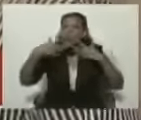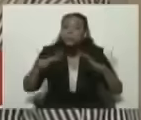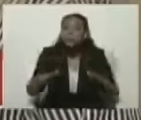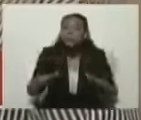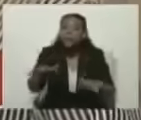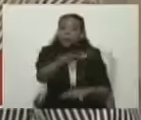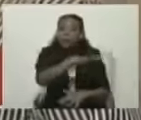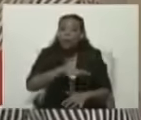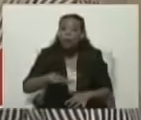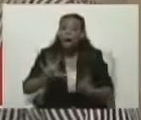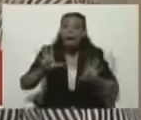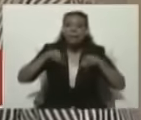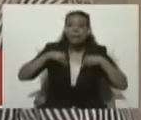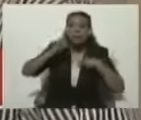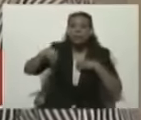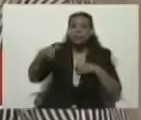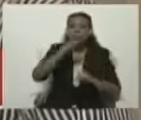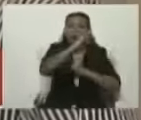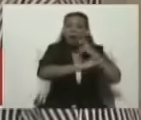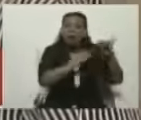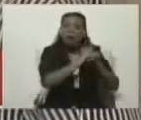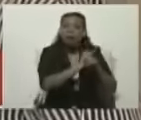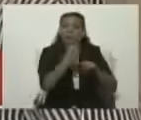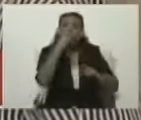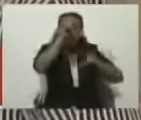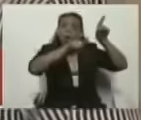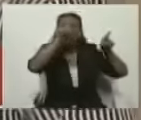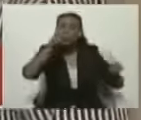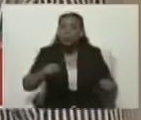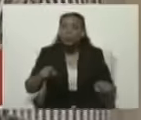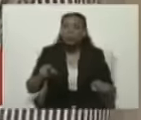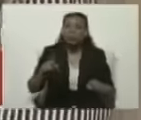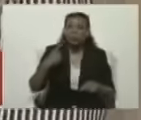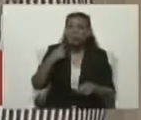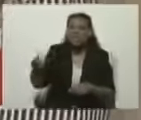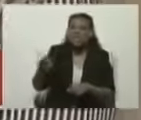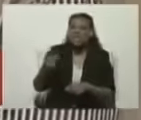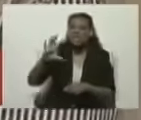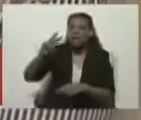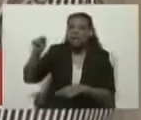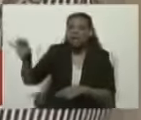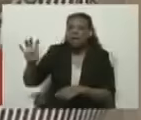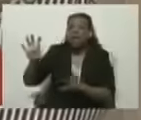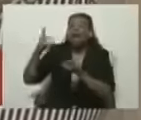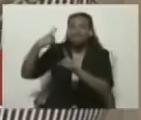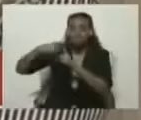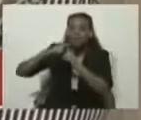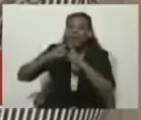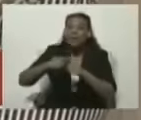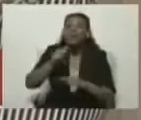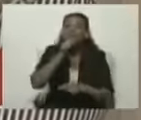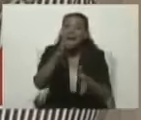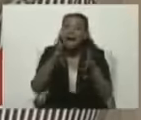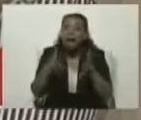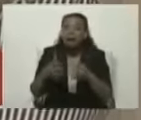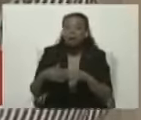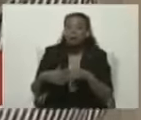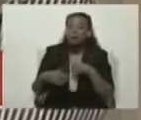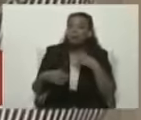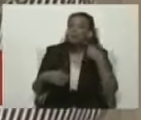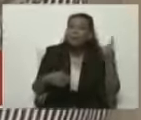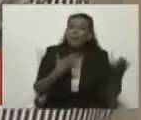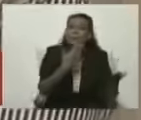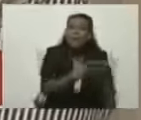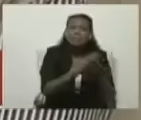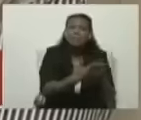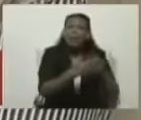eventual desconocimiento internacional de los resultados? Considerando, y le pongo un antecedente, que hay un informe de Wilson Center en que